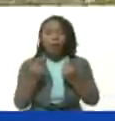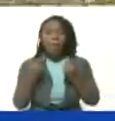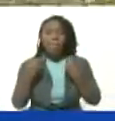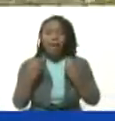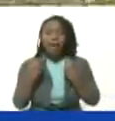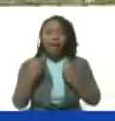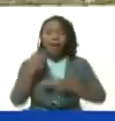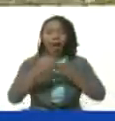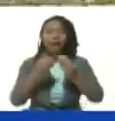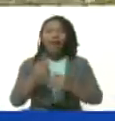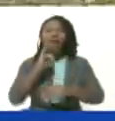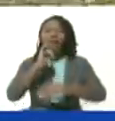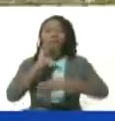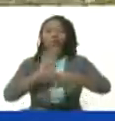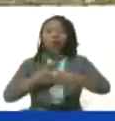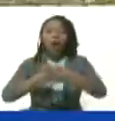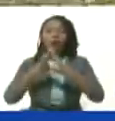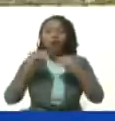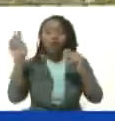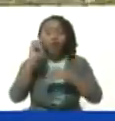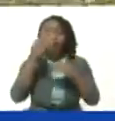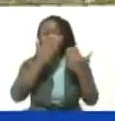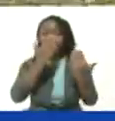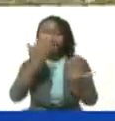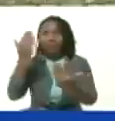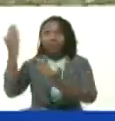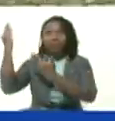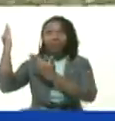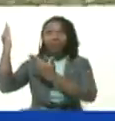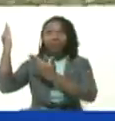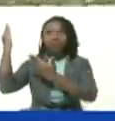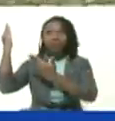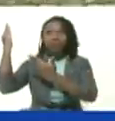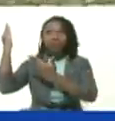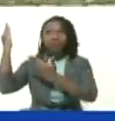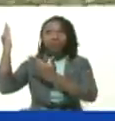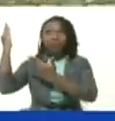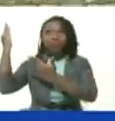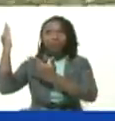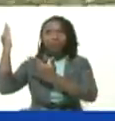le dé la buena nueva a toda Venezuela. Adelante, diputado.